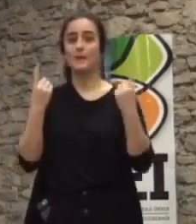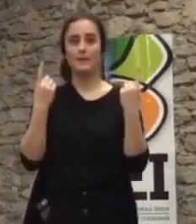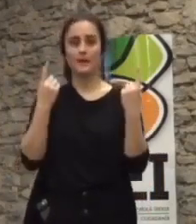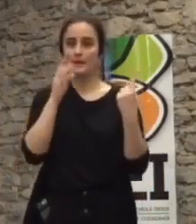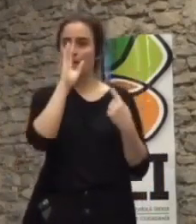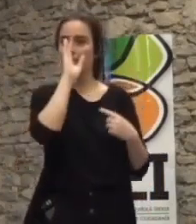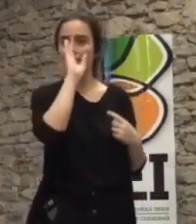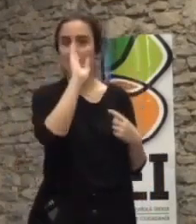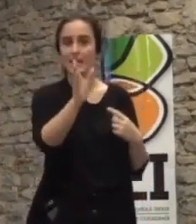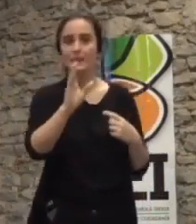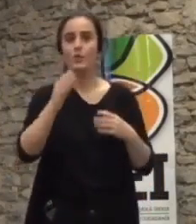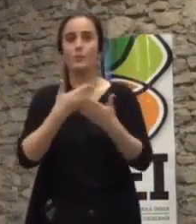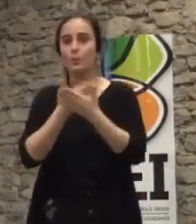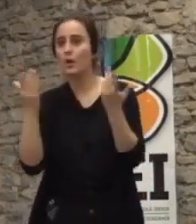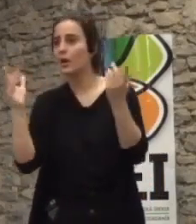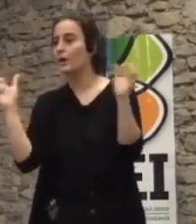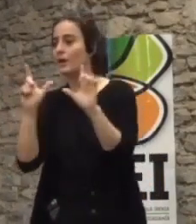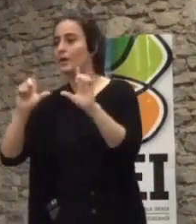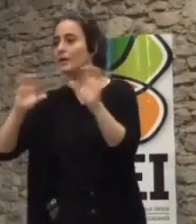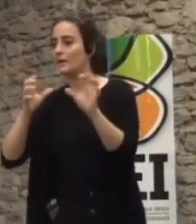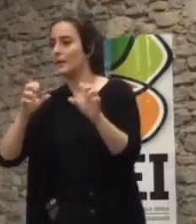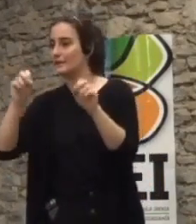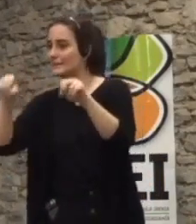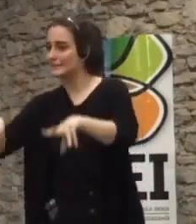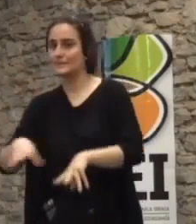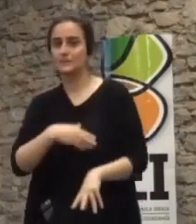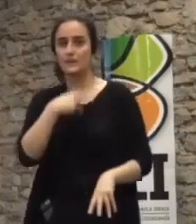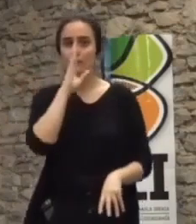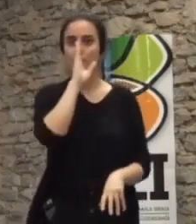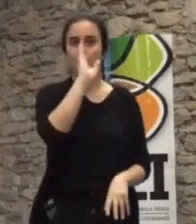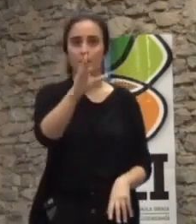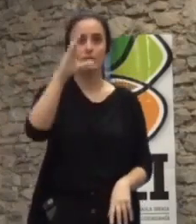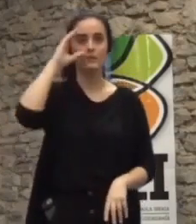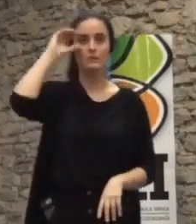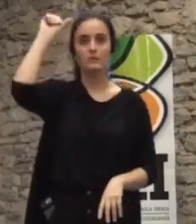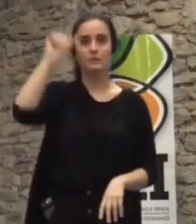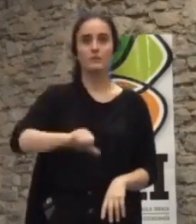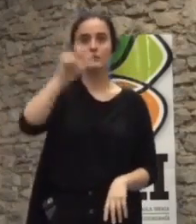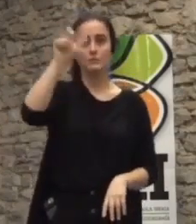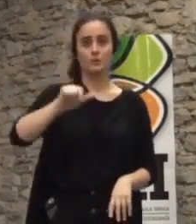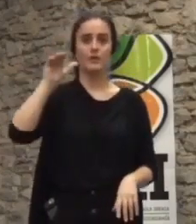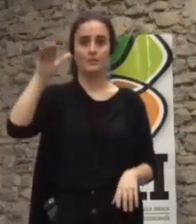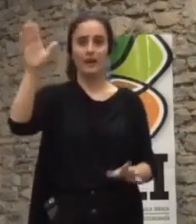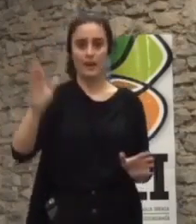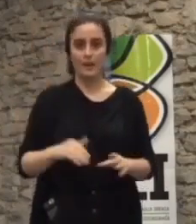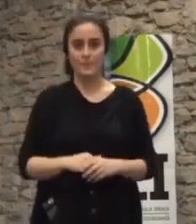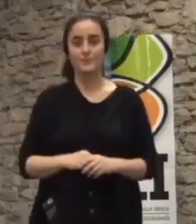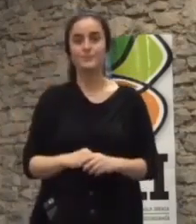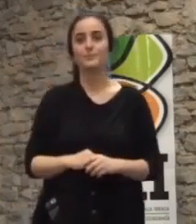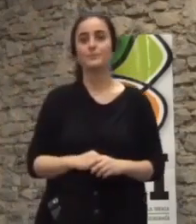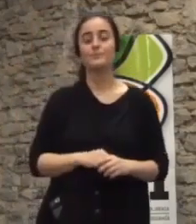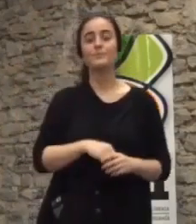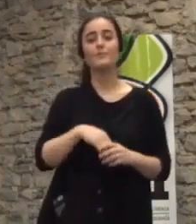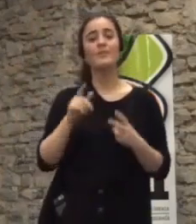no sin ser a través de un medio de comunicación, no sin ser la opinión de un tercero, escuchaba directamente a una persona de origen extranjero. También en los centros de